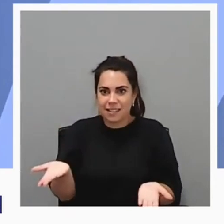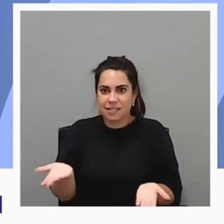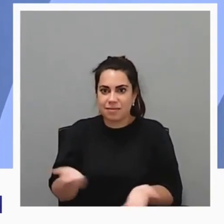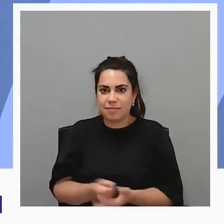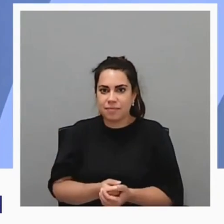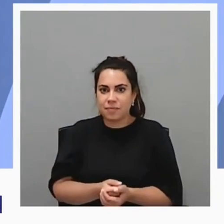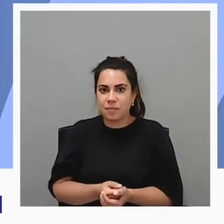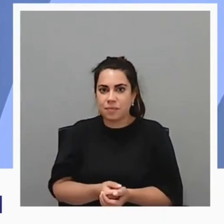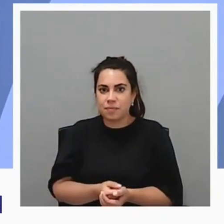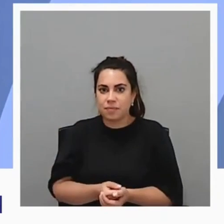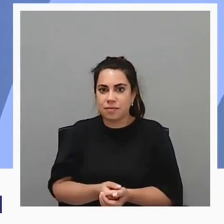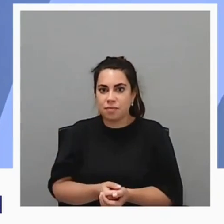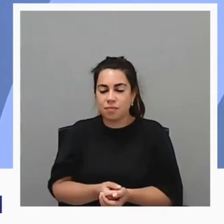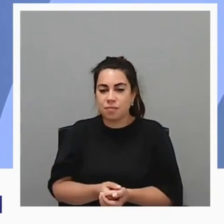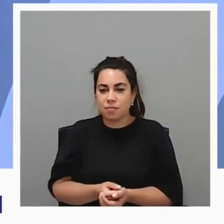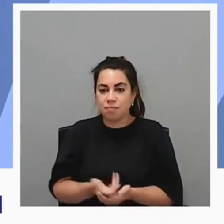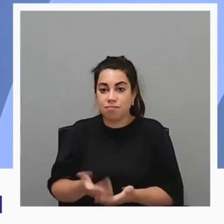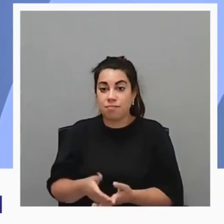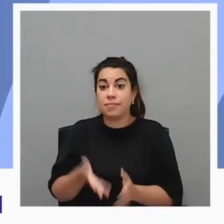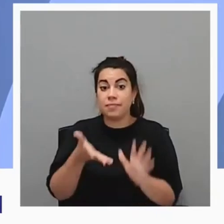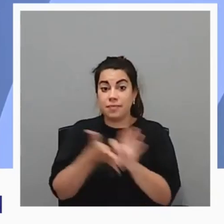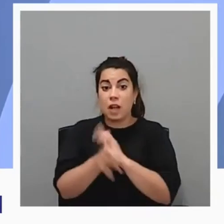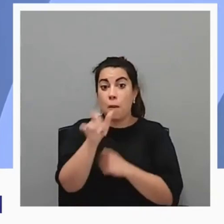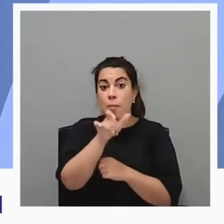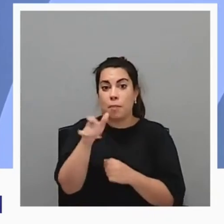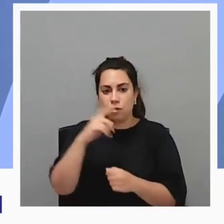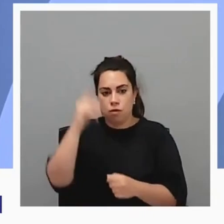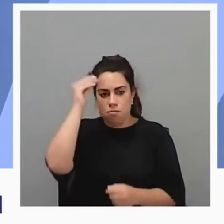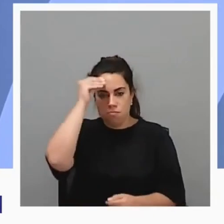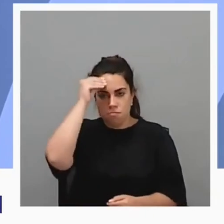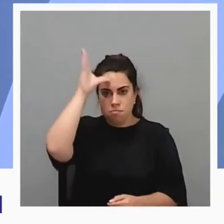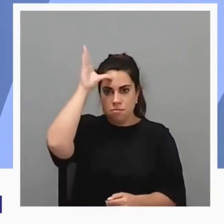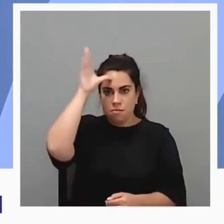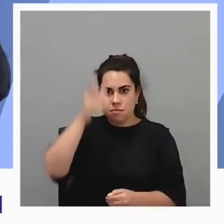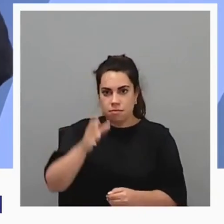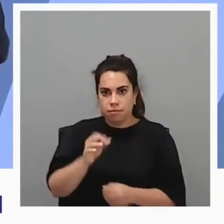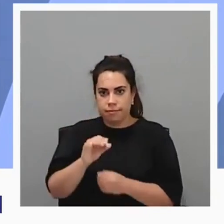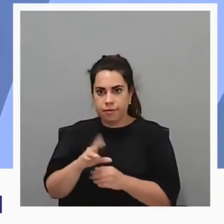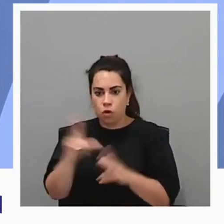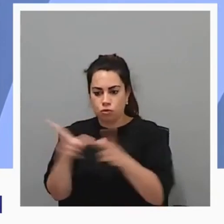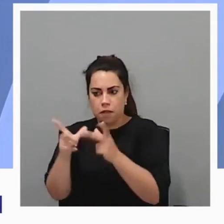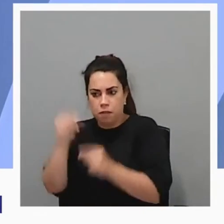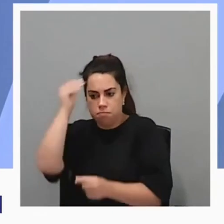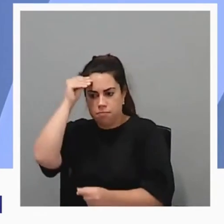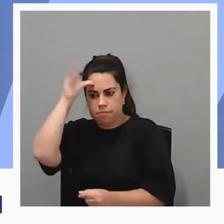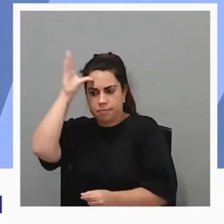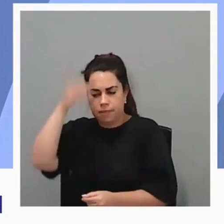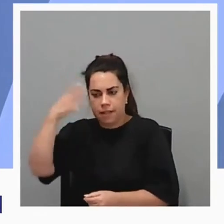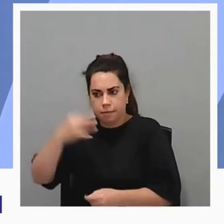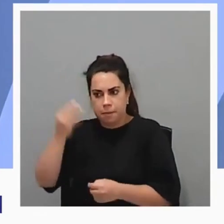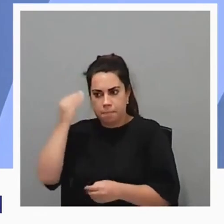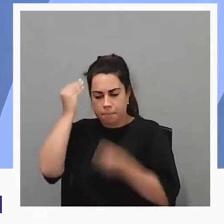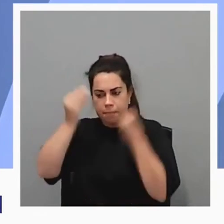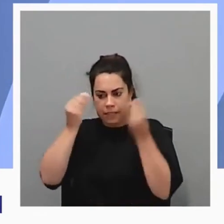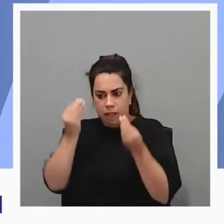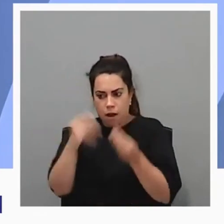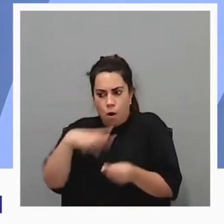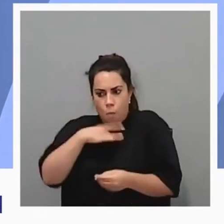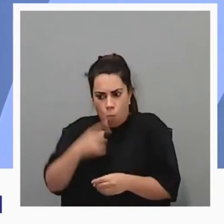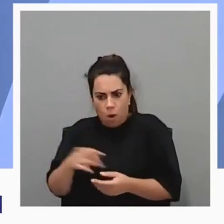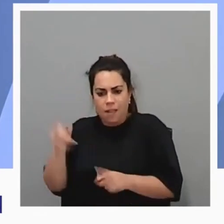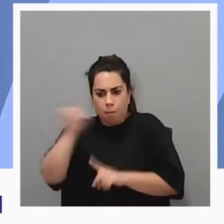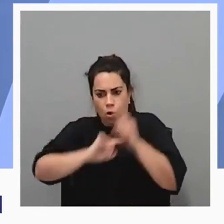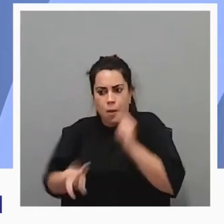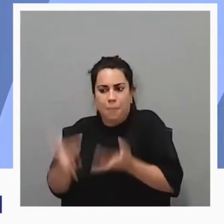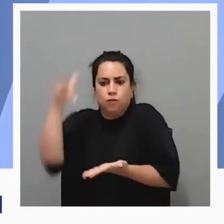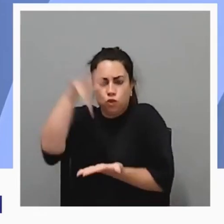ser inteligente, individual o colectivo, debería tener presente en la cabeza que pueden venir esas brechas en cualquier momento